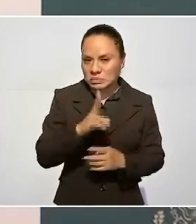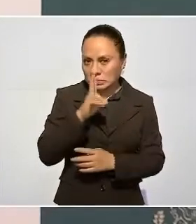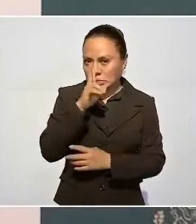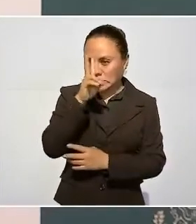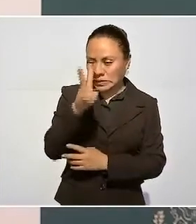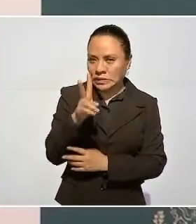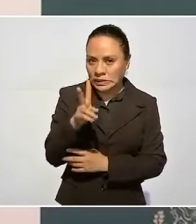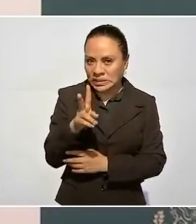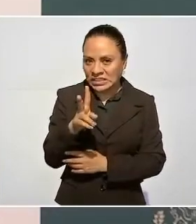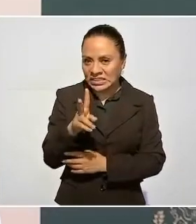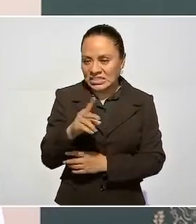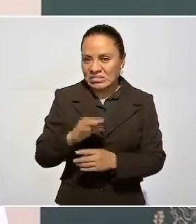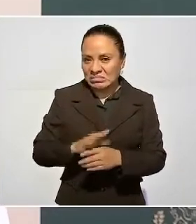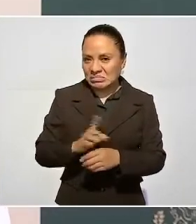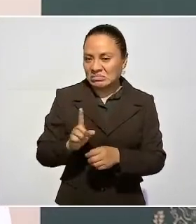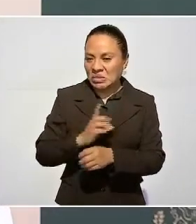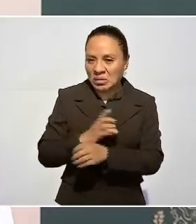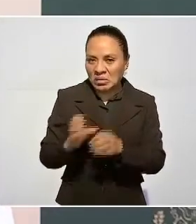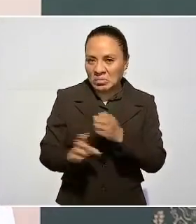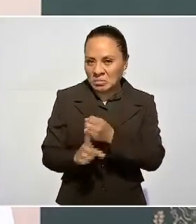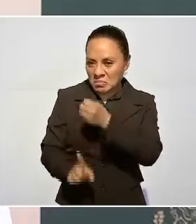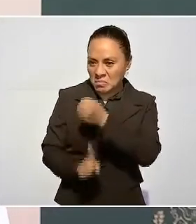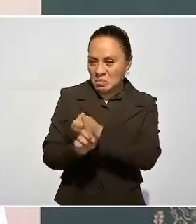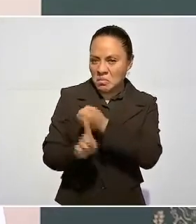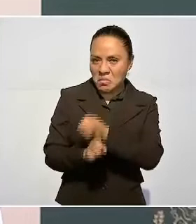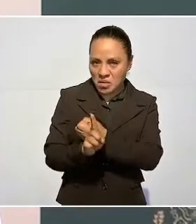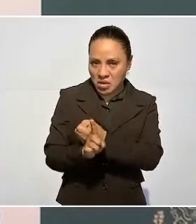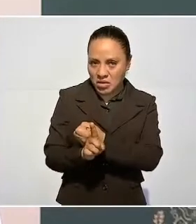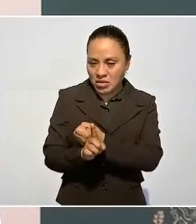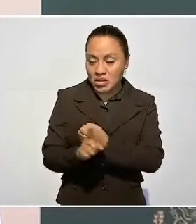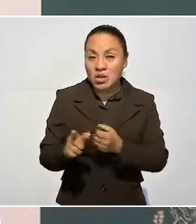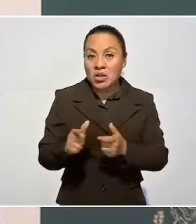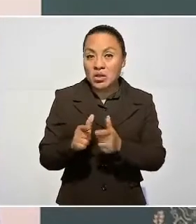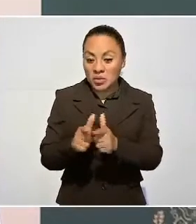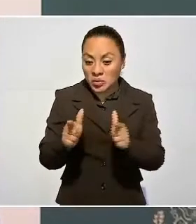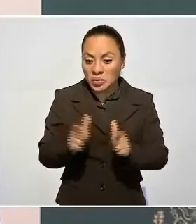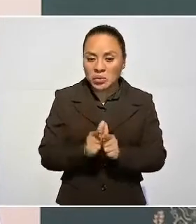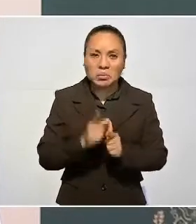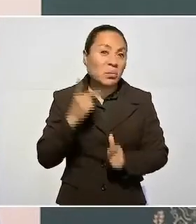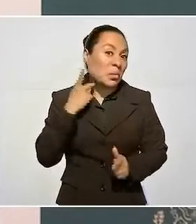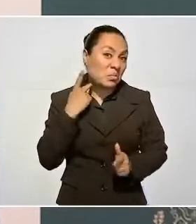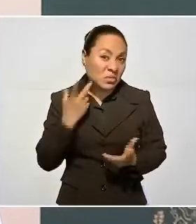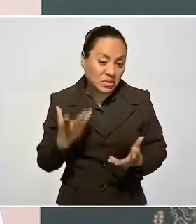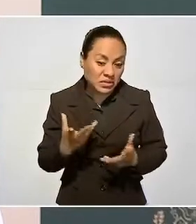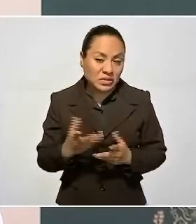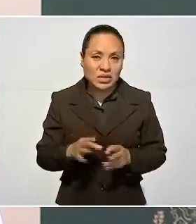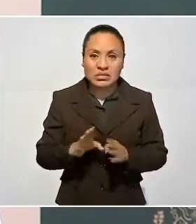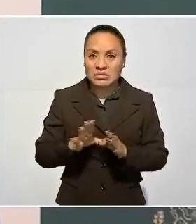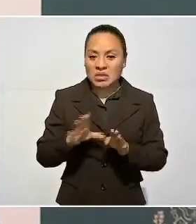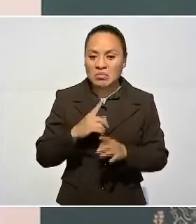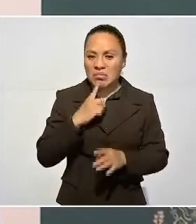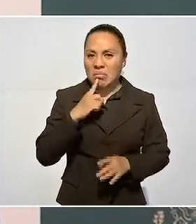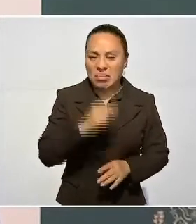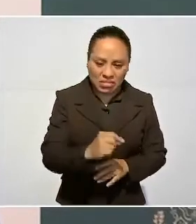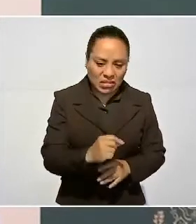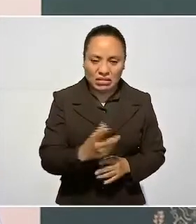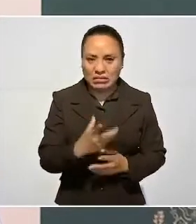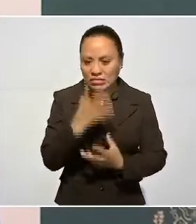calumnia y todos los rencores de partido colmen nuestra existencia de maldiciones y